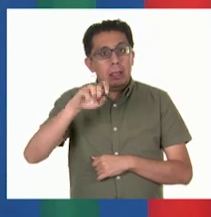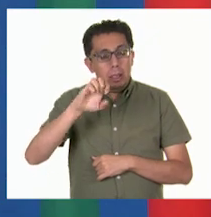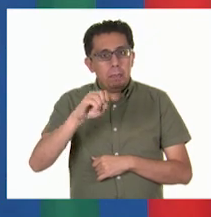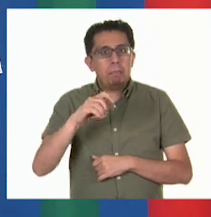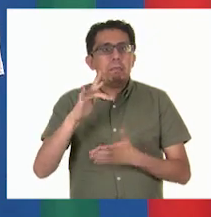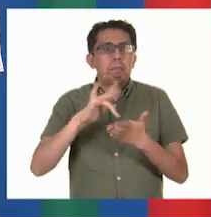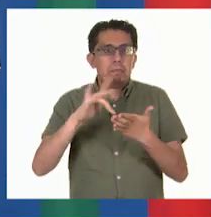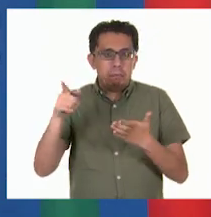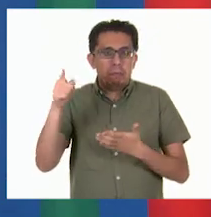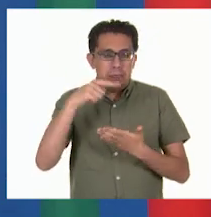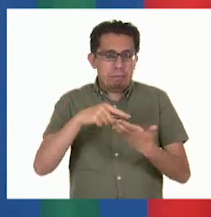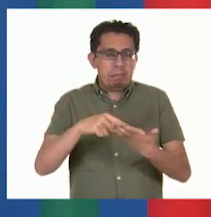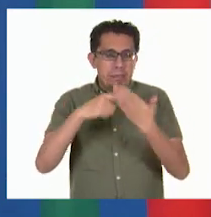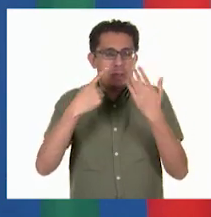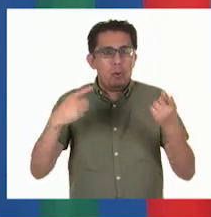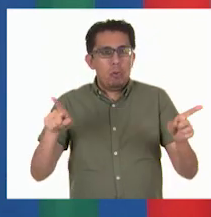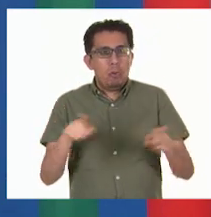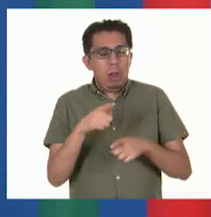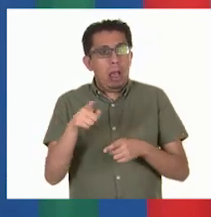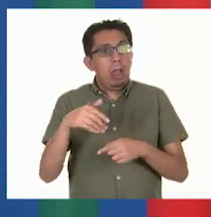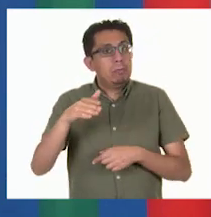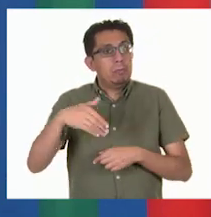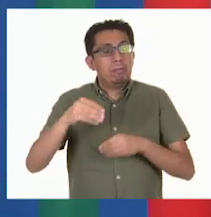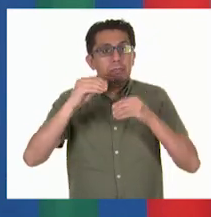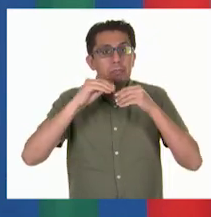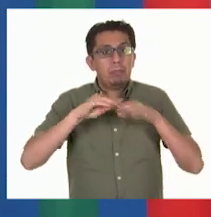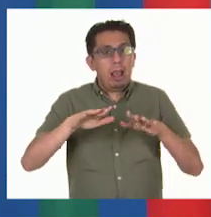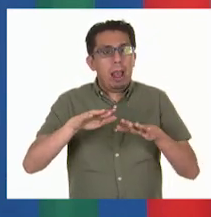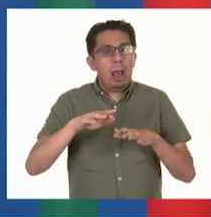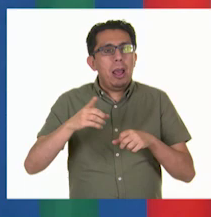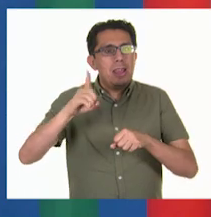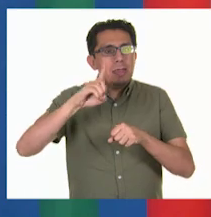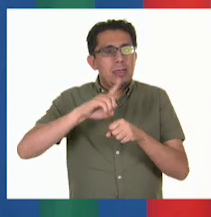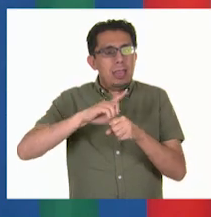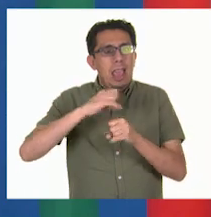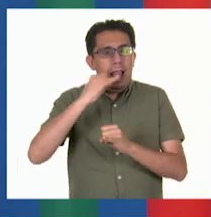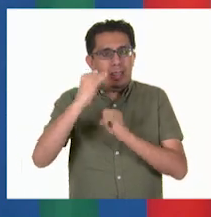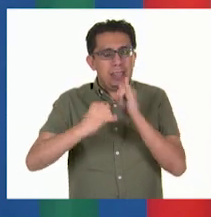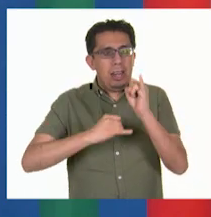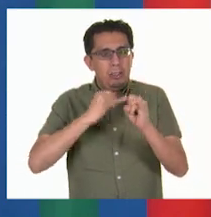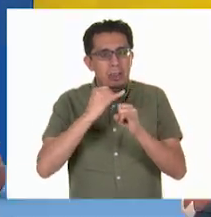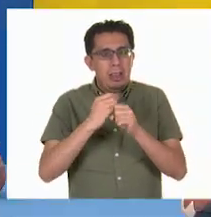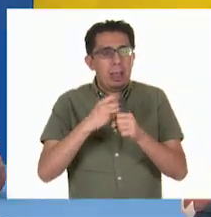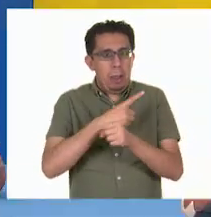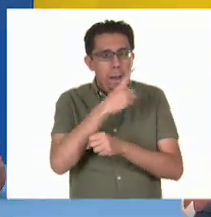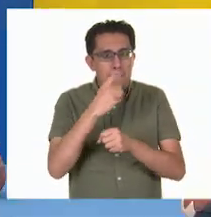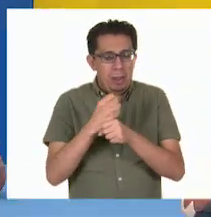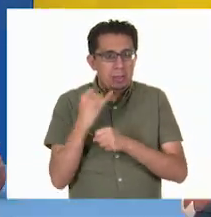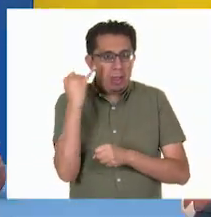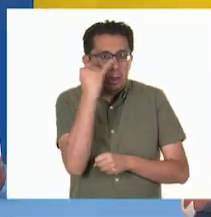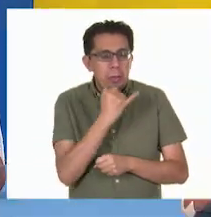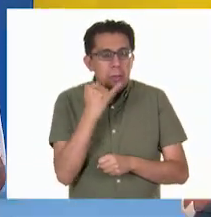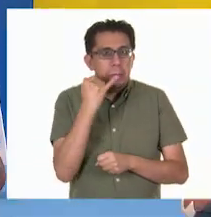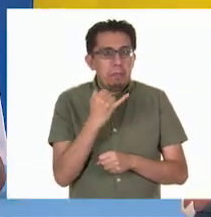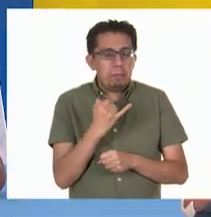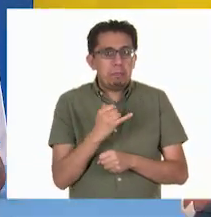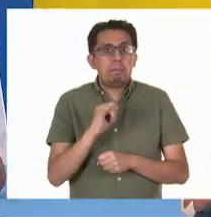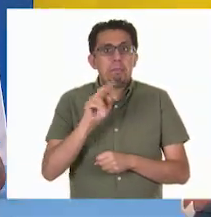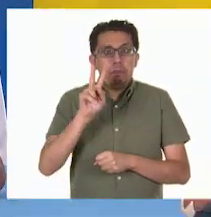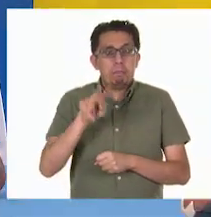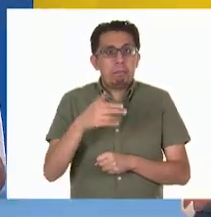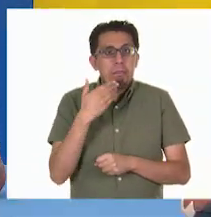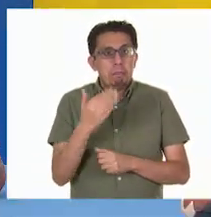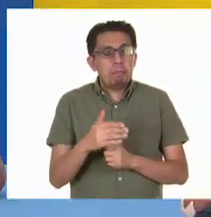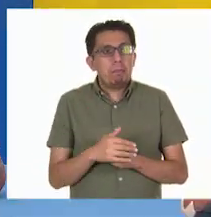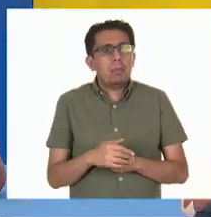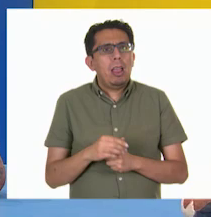compartirnos este material que recién estrenaron por el Día Internacional de la Lengua Materna. Claro que sí, Joaquín. En